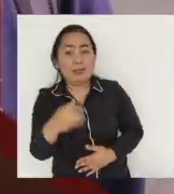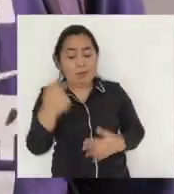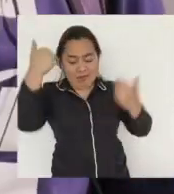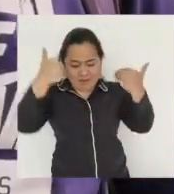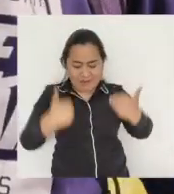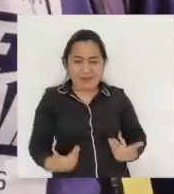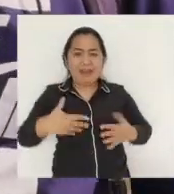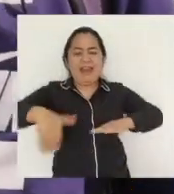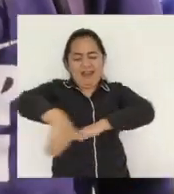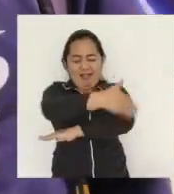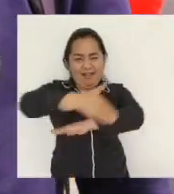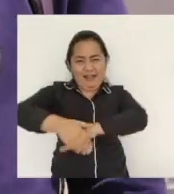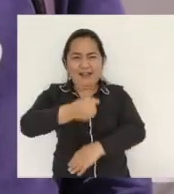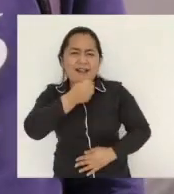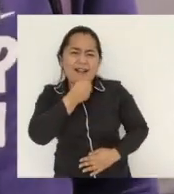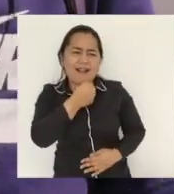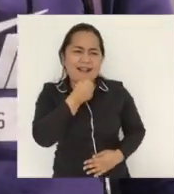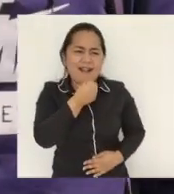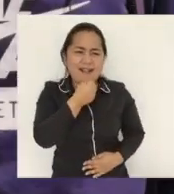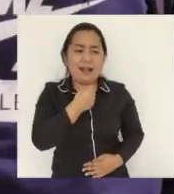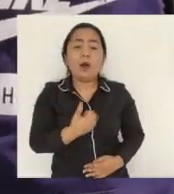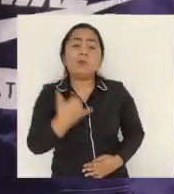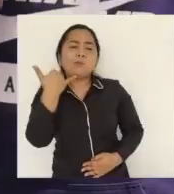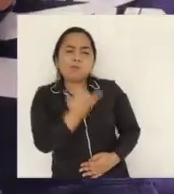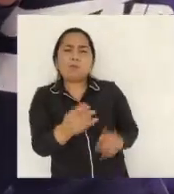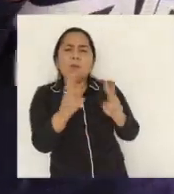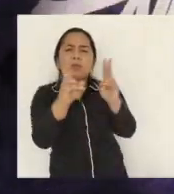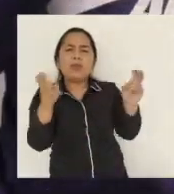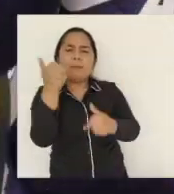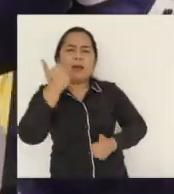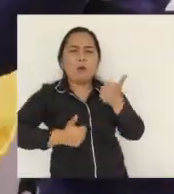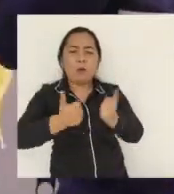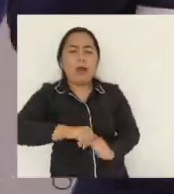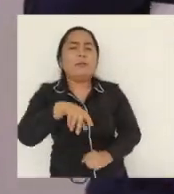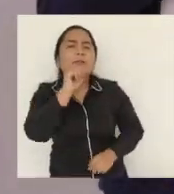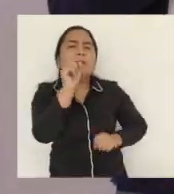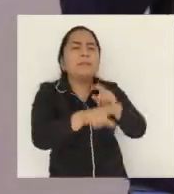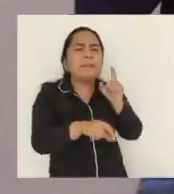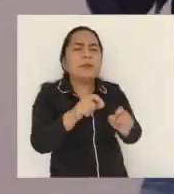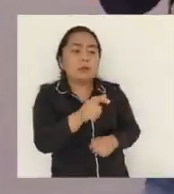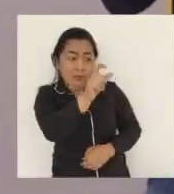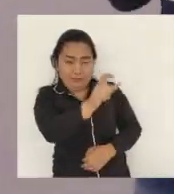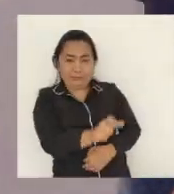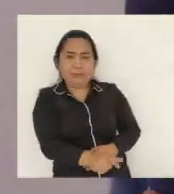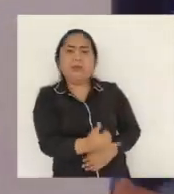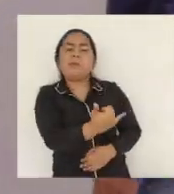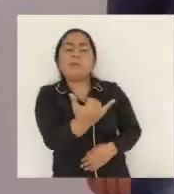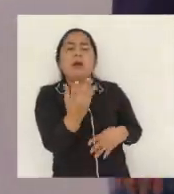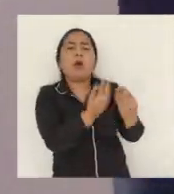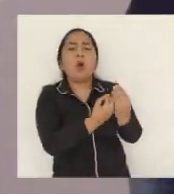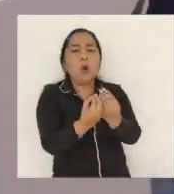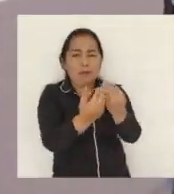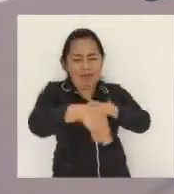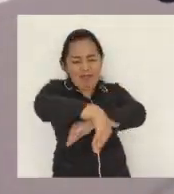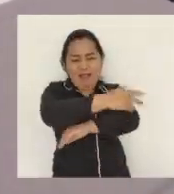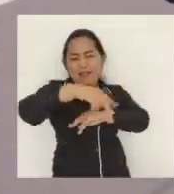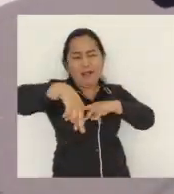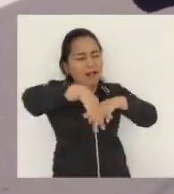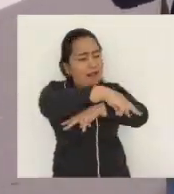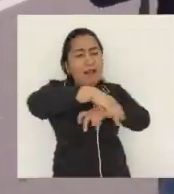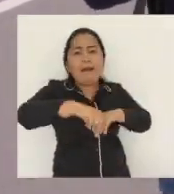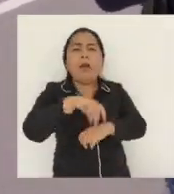su corresponsal desde la calle con el tema del día. Vamos a averiguar aquí a nuestros compañeros de la